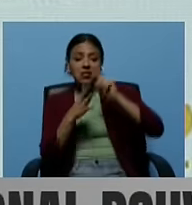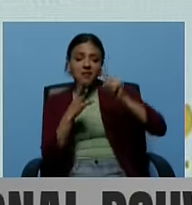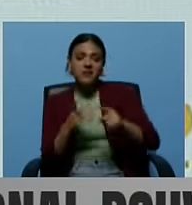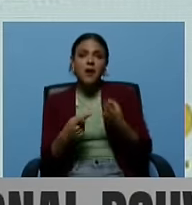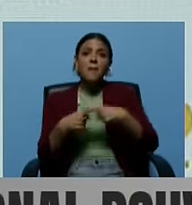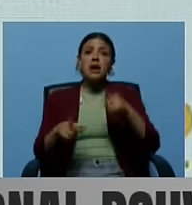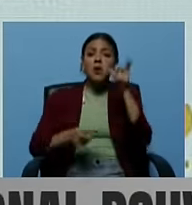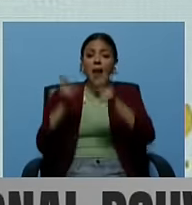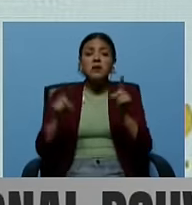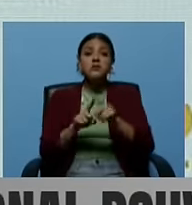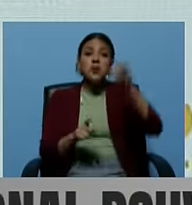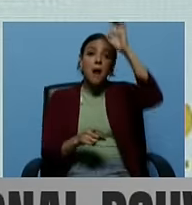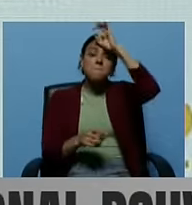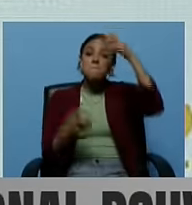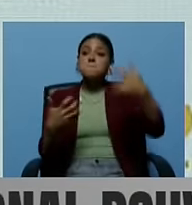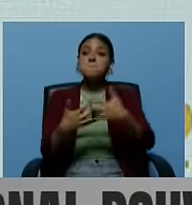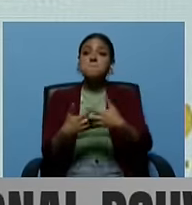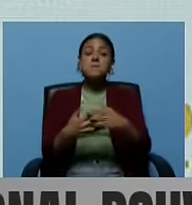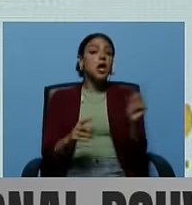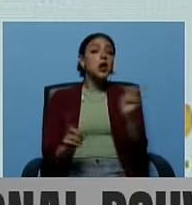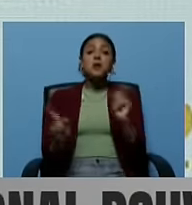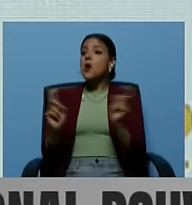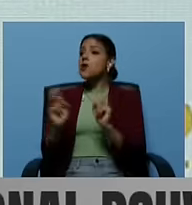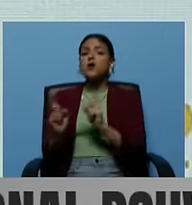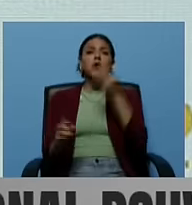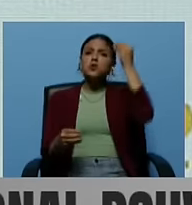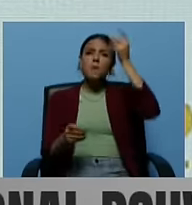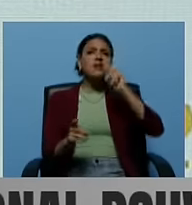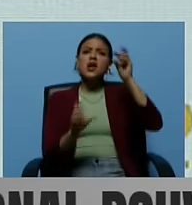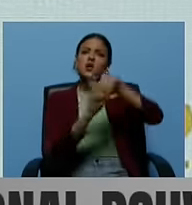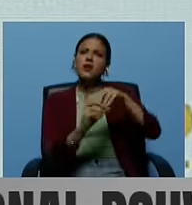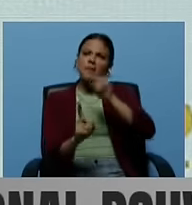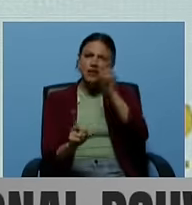ingenuos que creen que solo se lo van a hacer a Venezuela.